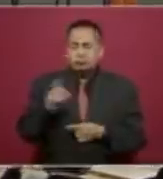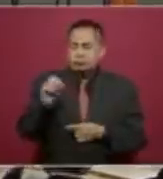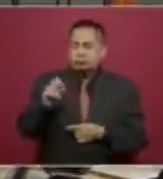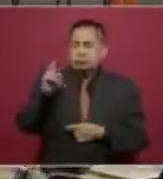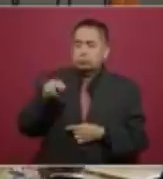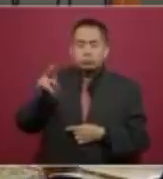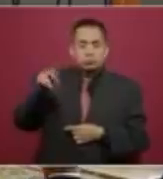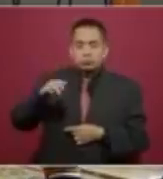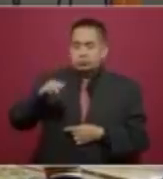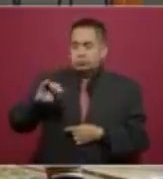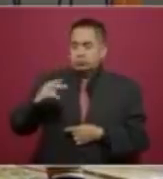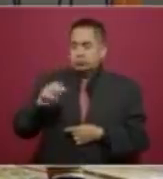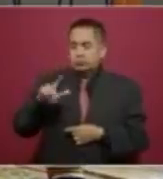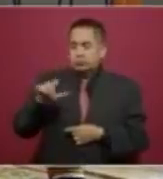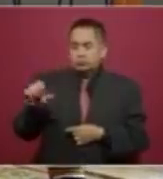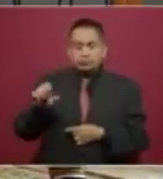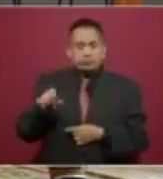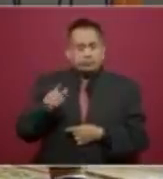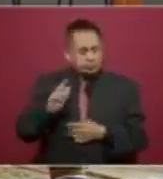esta Michelle Bachelet,